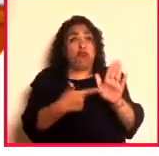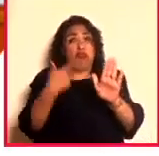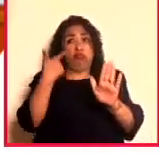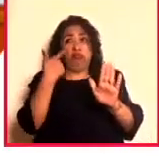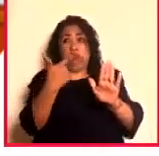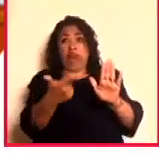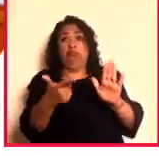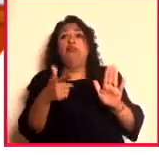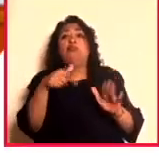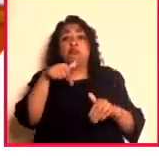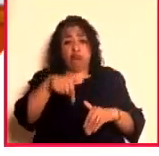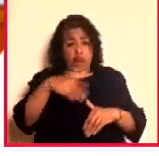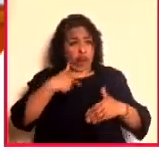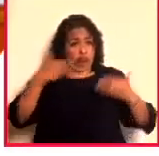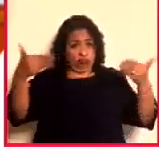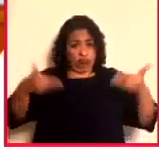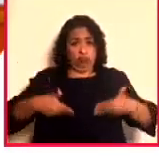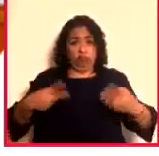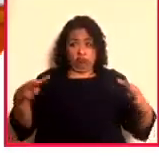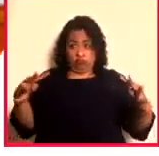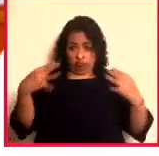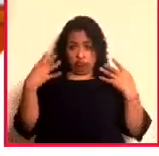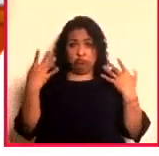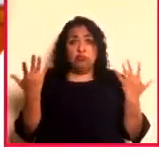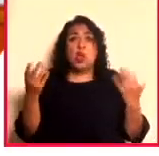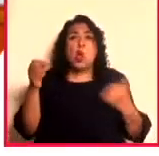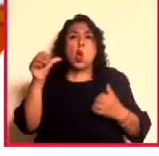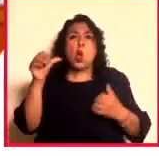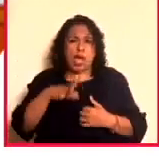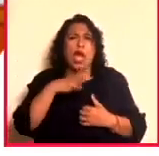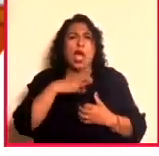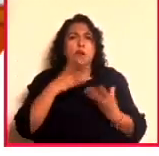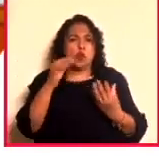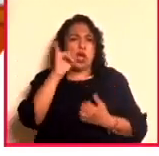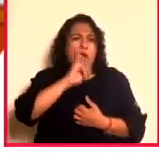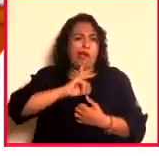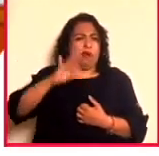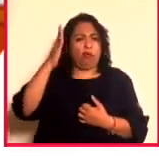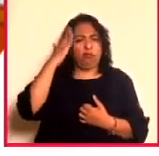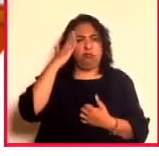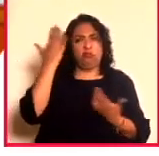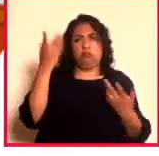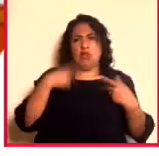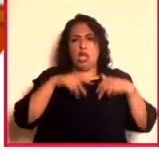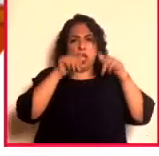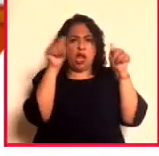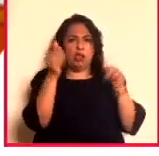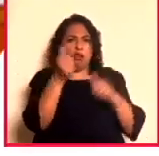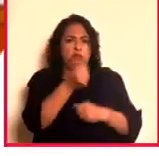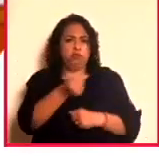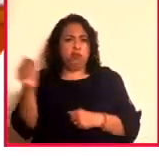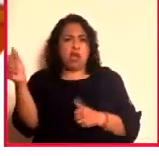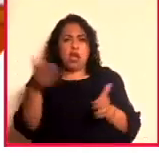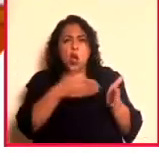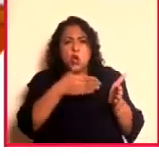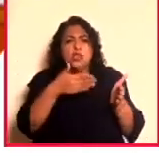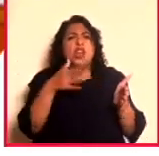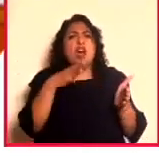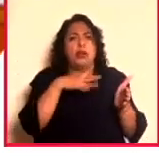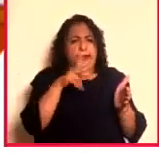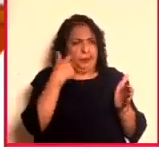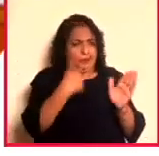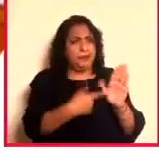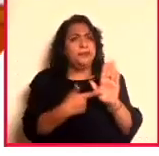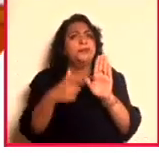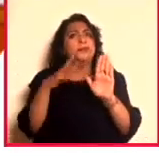también estamos nosotros. A pesar de que hoy ya hay grandes jefes y grandes artistas de culinaria a demostrar que hay